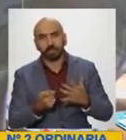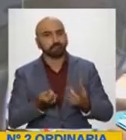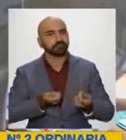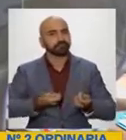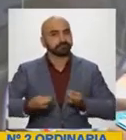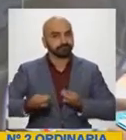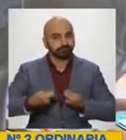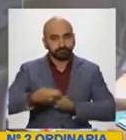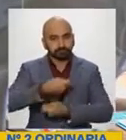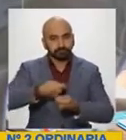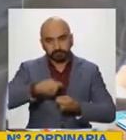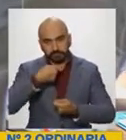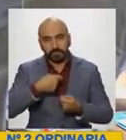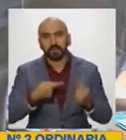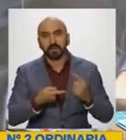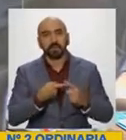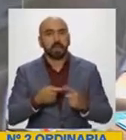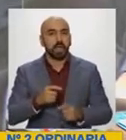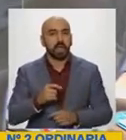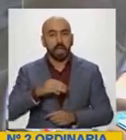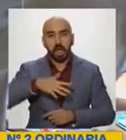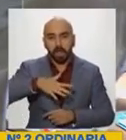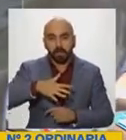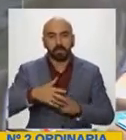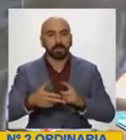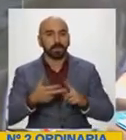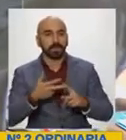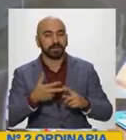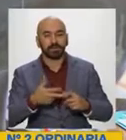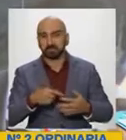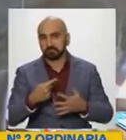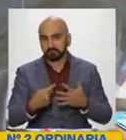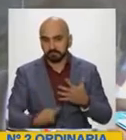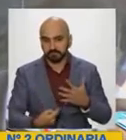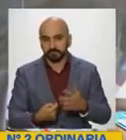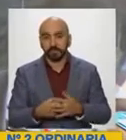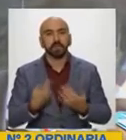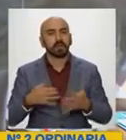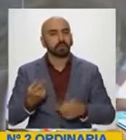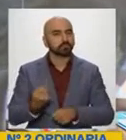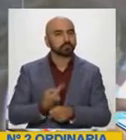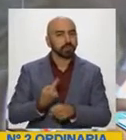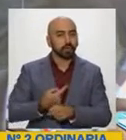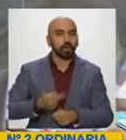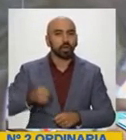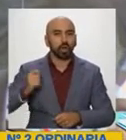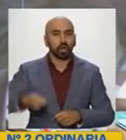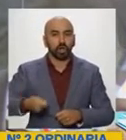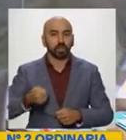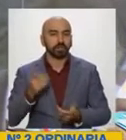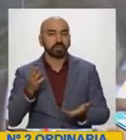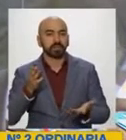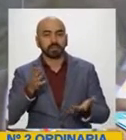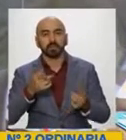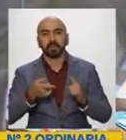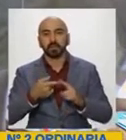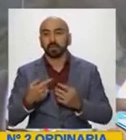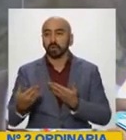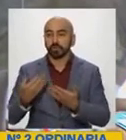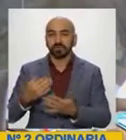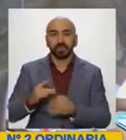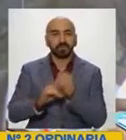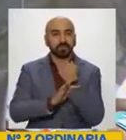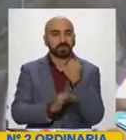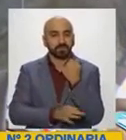trata de personas, el tren de Aragua. Lo conversamos con el presidente de la Corte de Apelaciones, con los fiscales, con las policías.